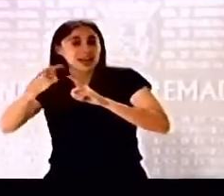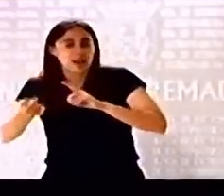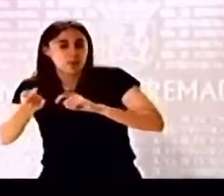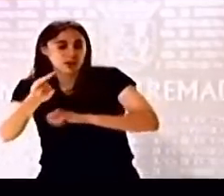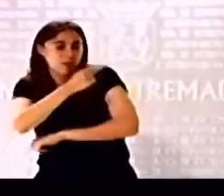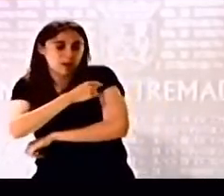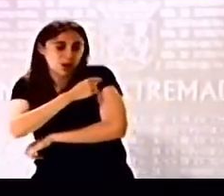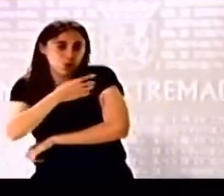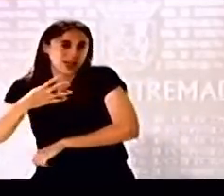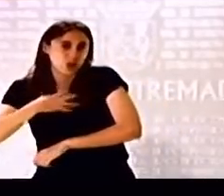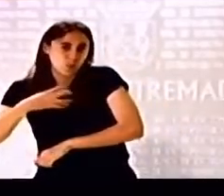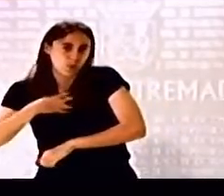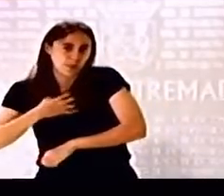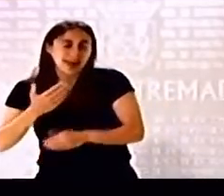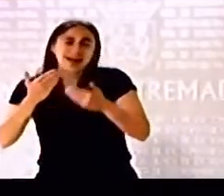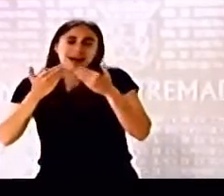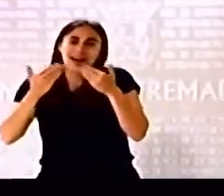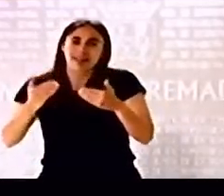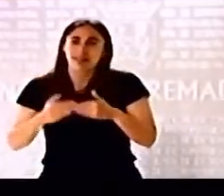Gracias.